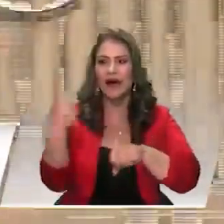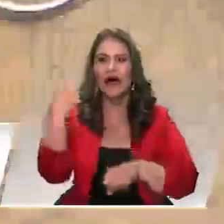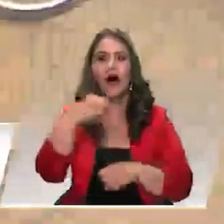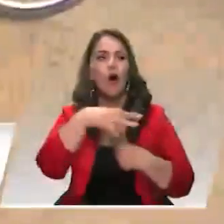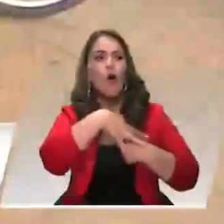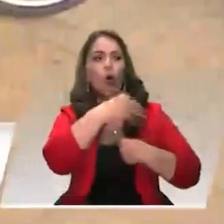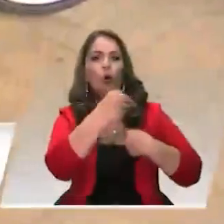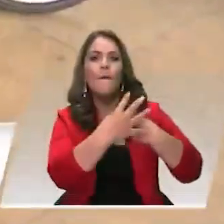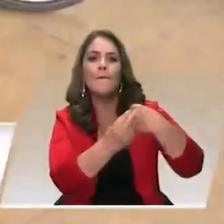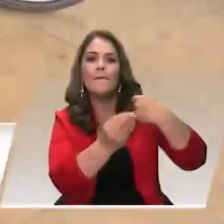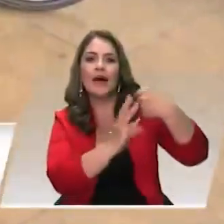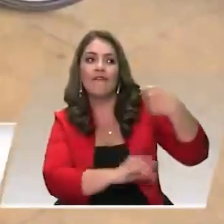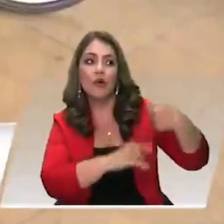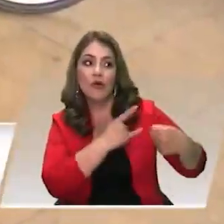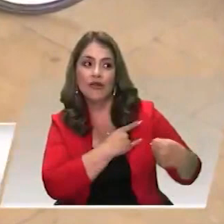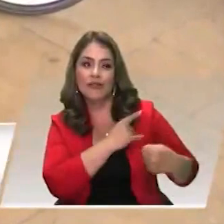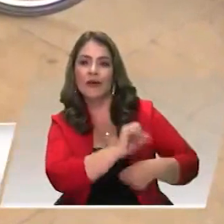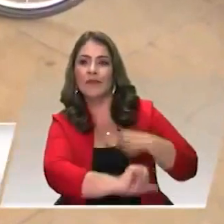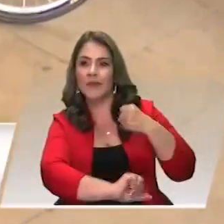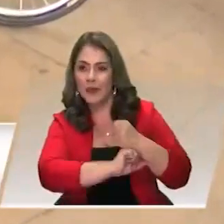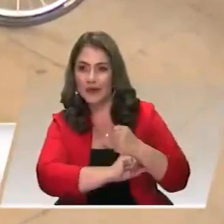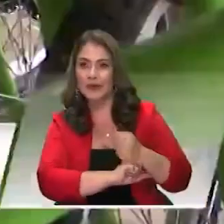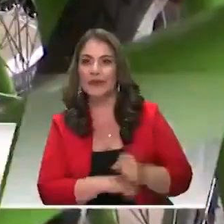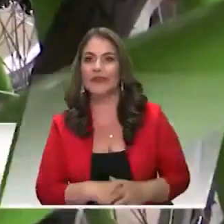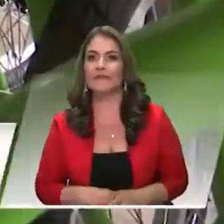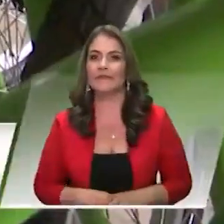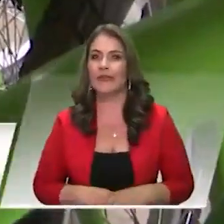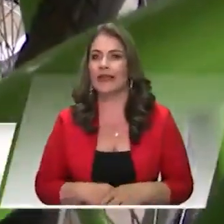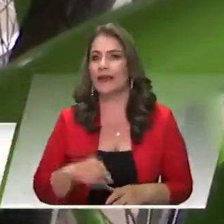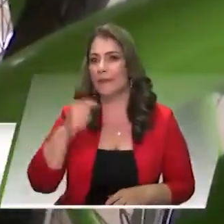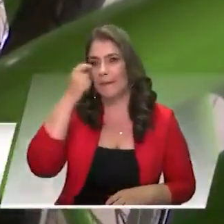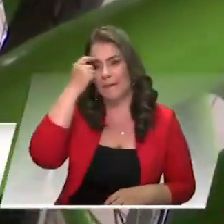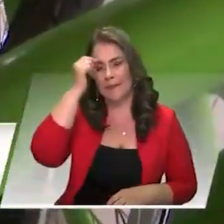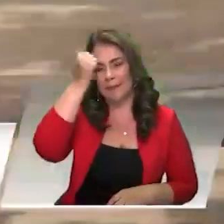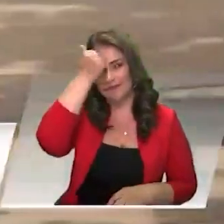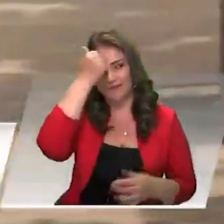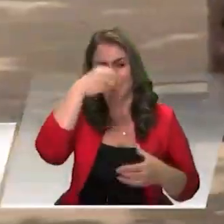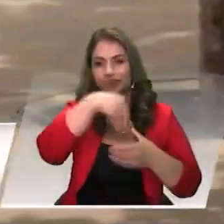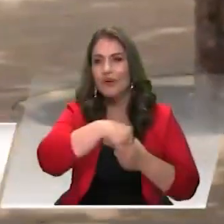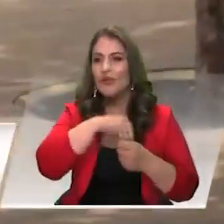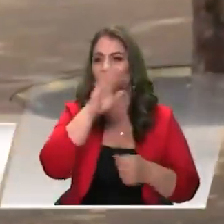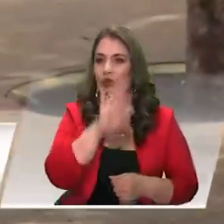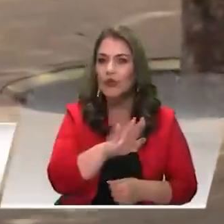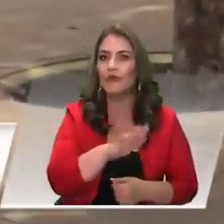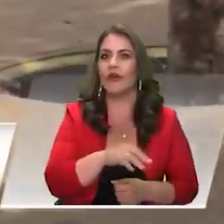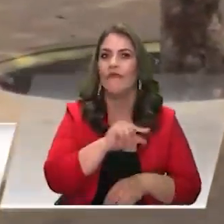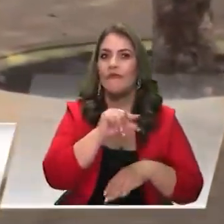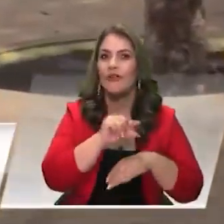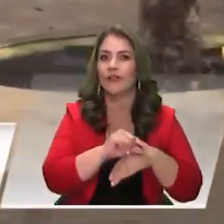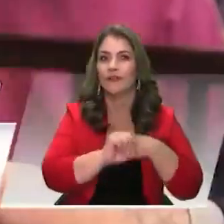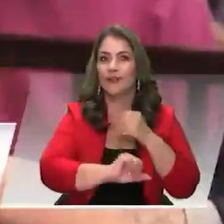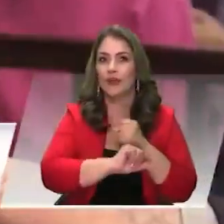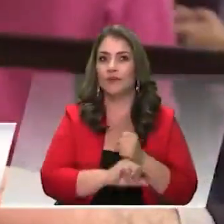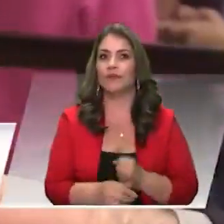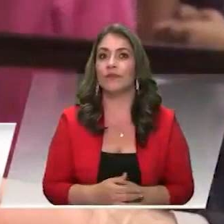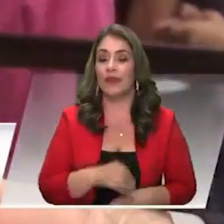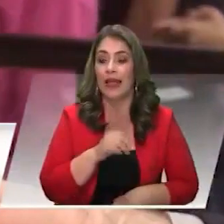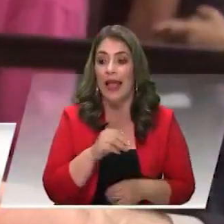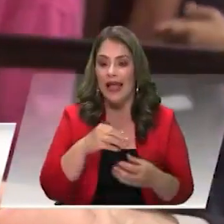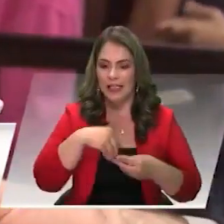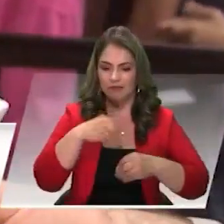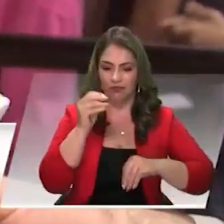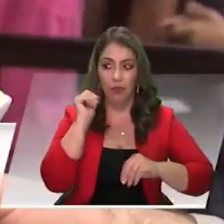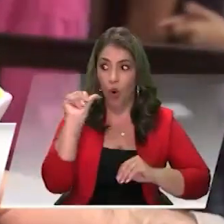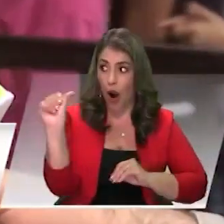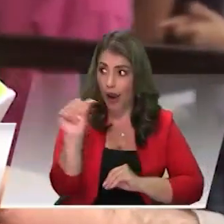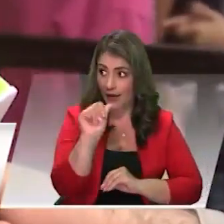que es una de las universidades fundadoras de la fundación. Y con ellos, allá en sus talleres, ellas aprenden a